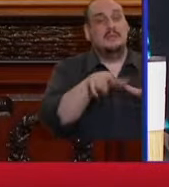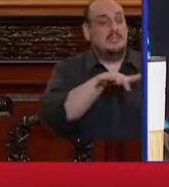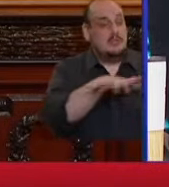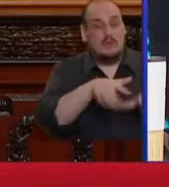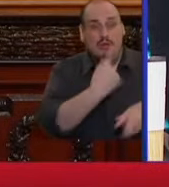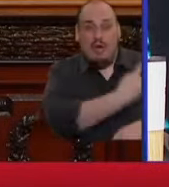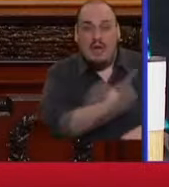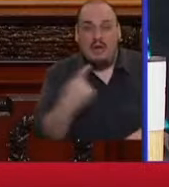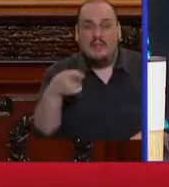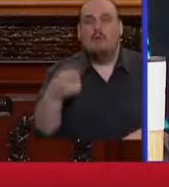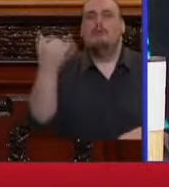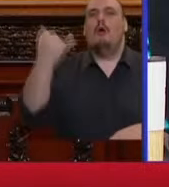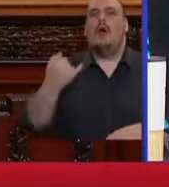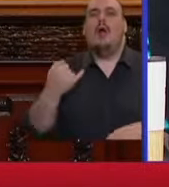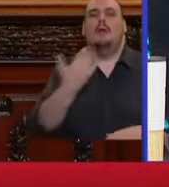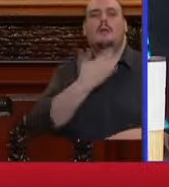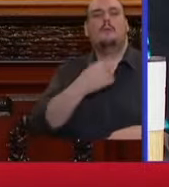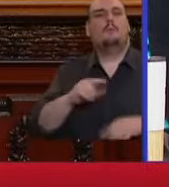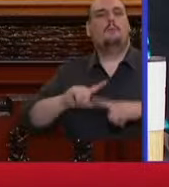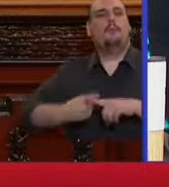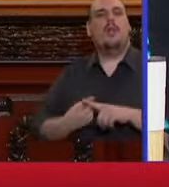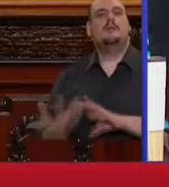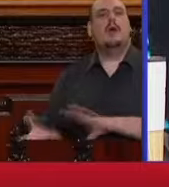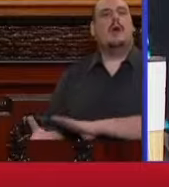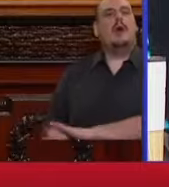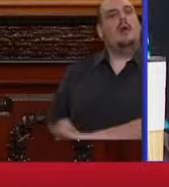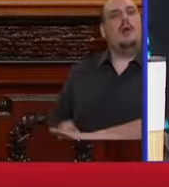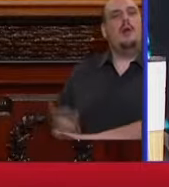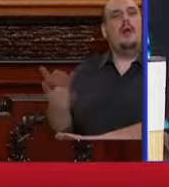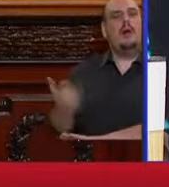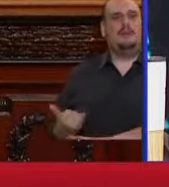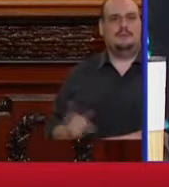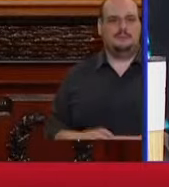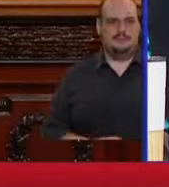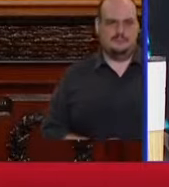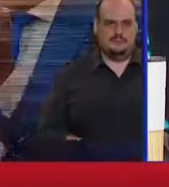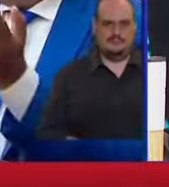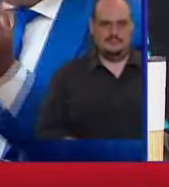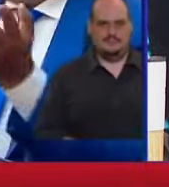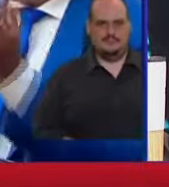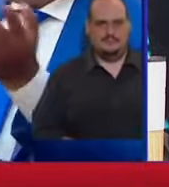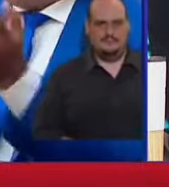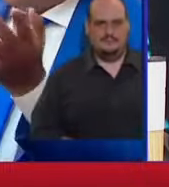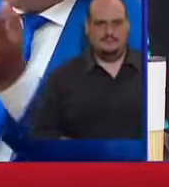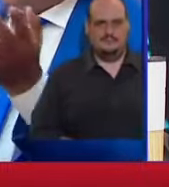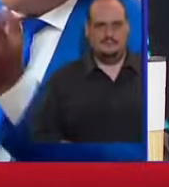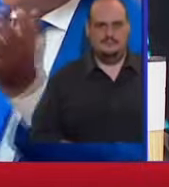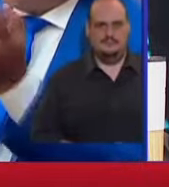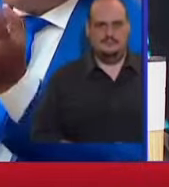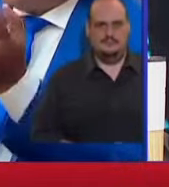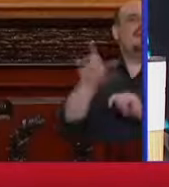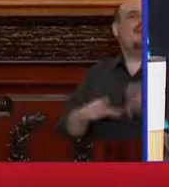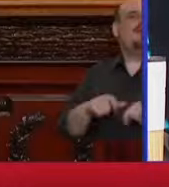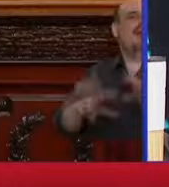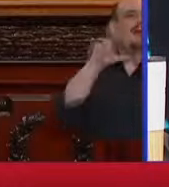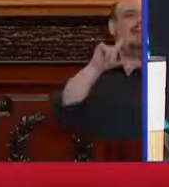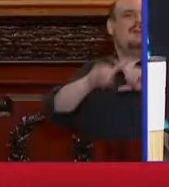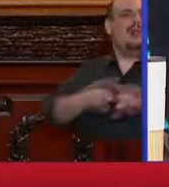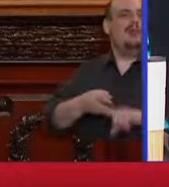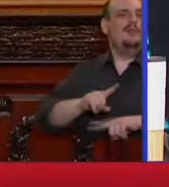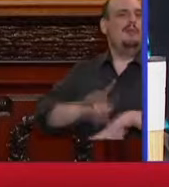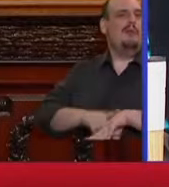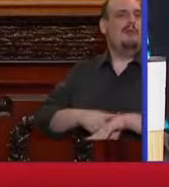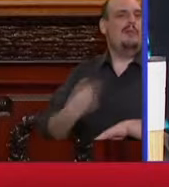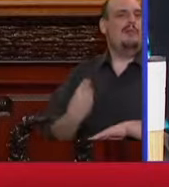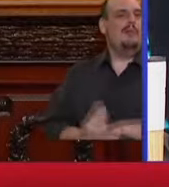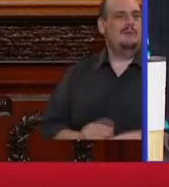una responsabilidad que es la parlamentaria. Nosotros tenemos que intentar darle músculo parlamentario a estas propuestas de Milei, porque claramente no pueden funcionar